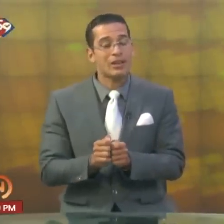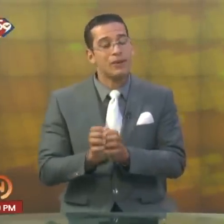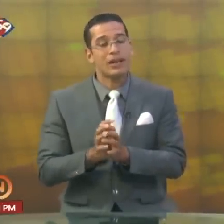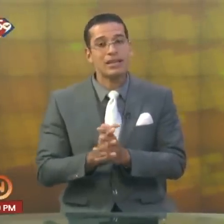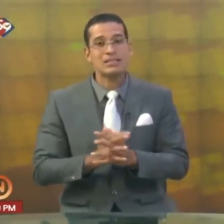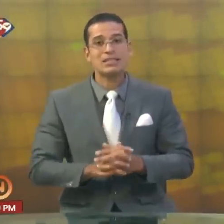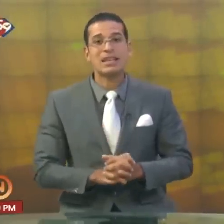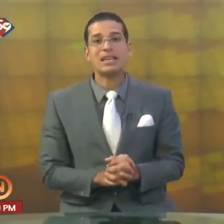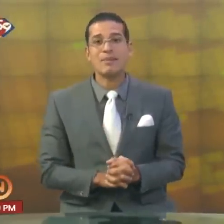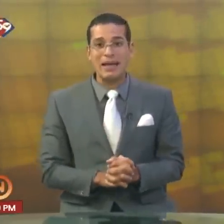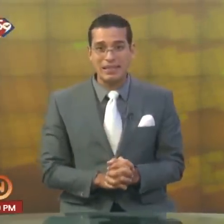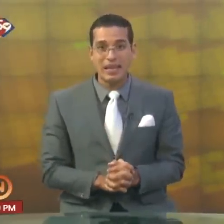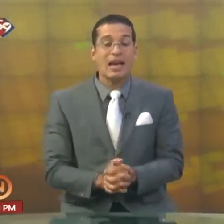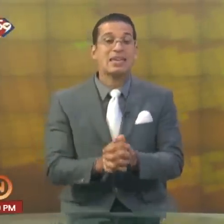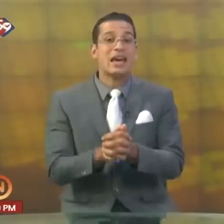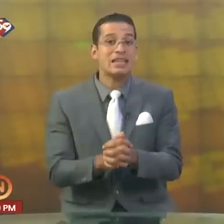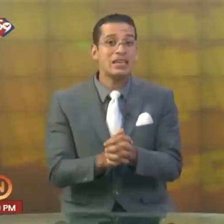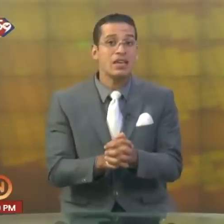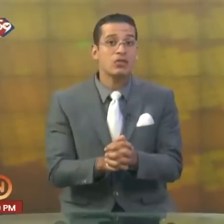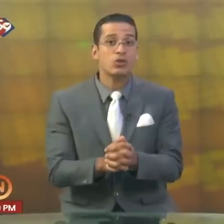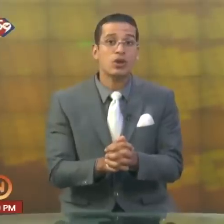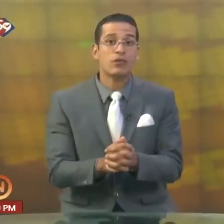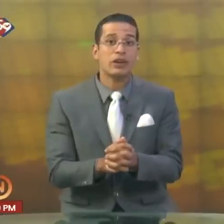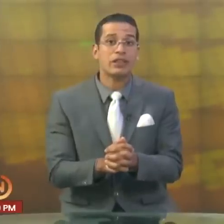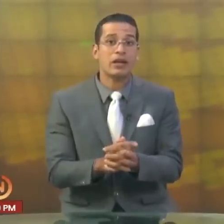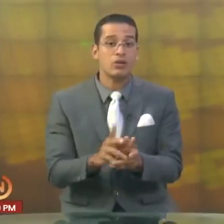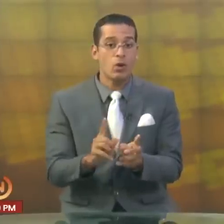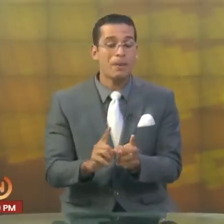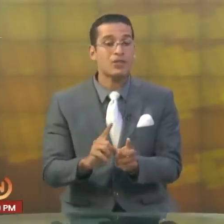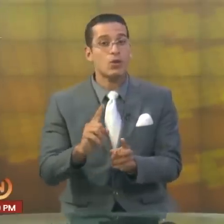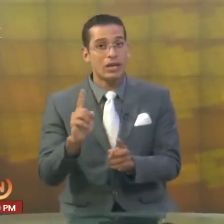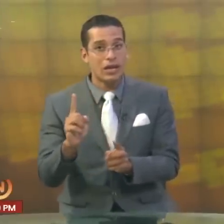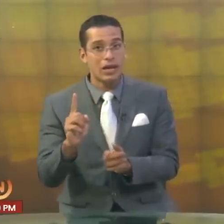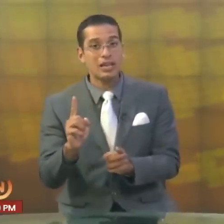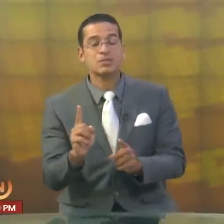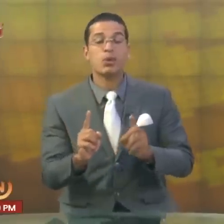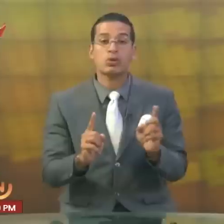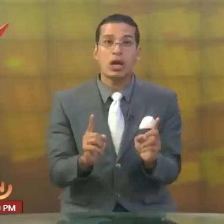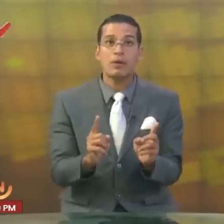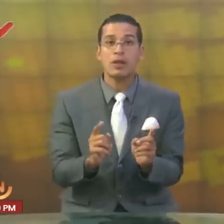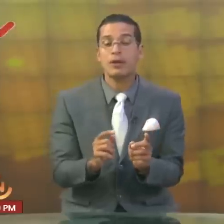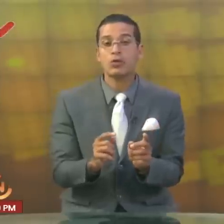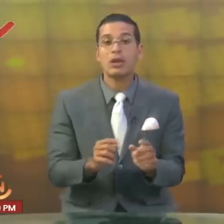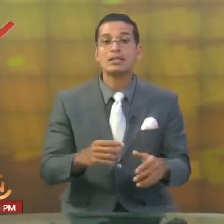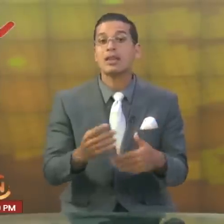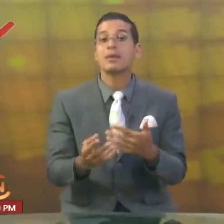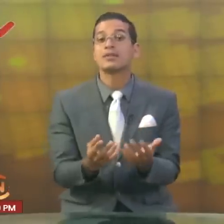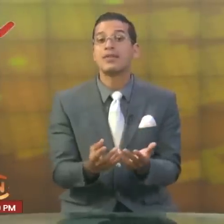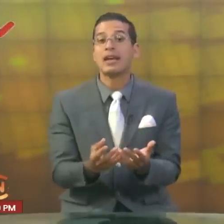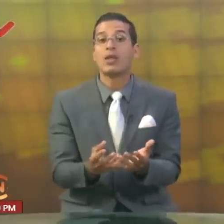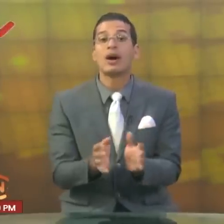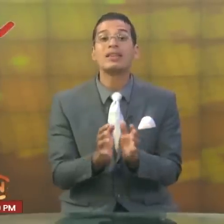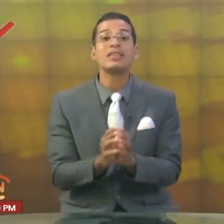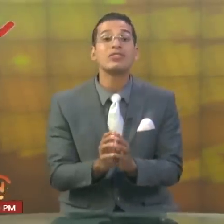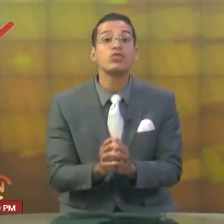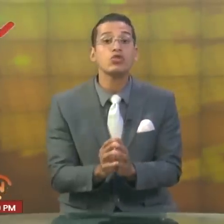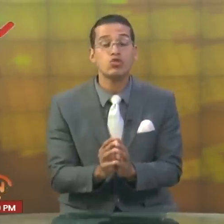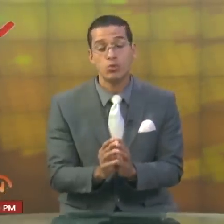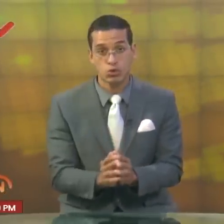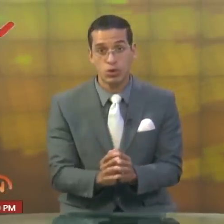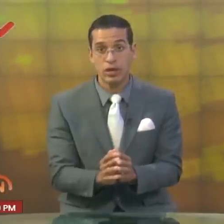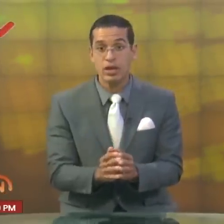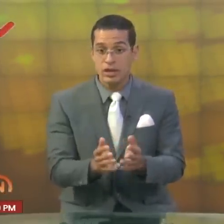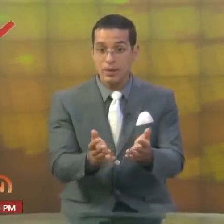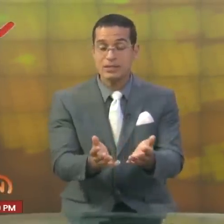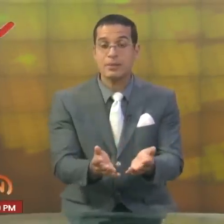hay una terrible crisis climática y es allí donde la oferta no petrolera exportable de Venezuela se ha diversificado. Hay